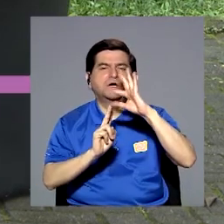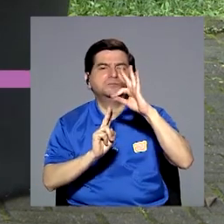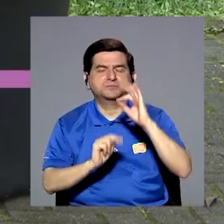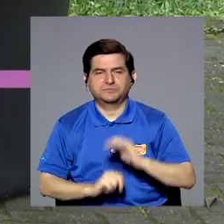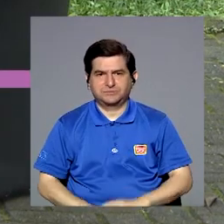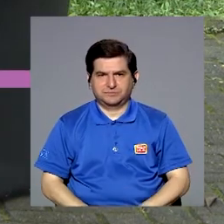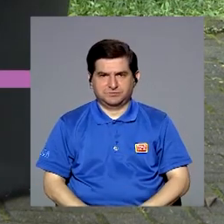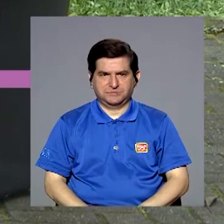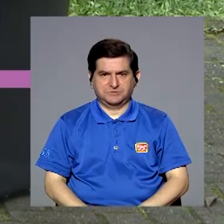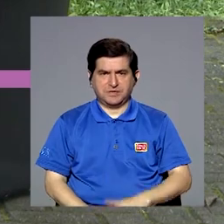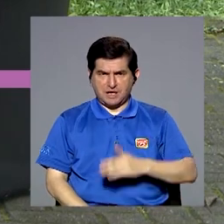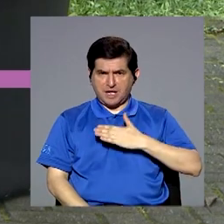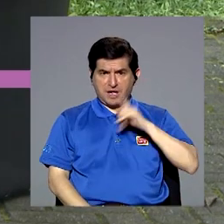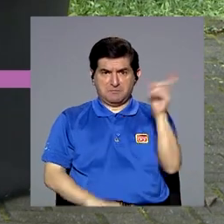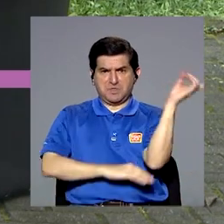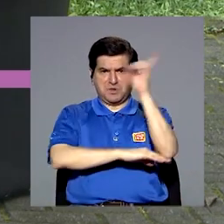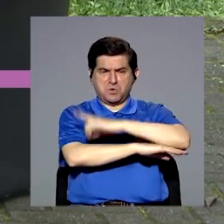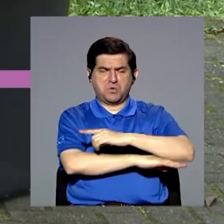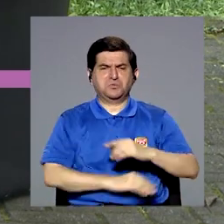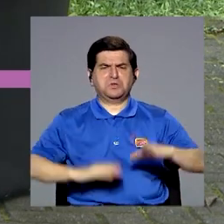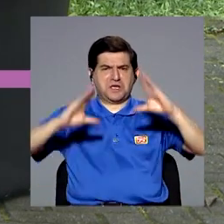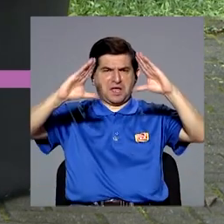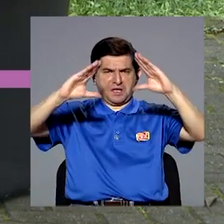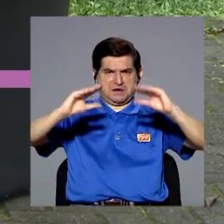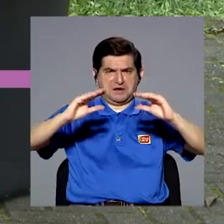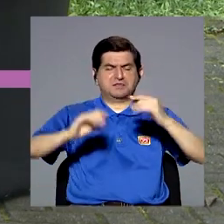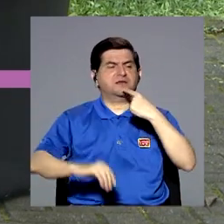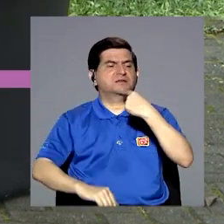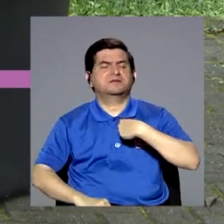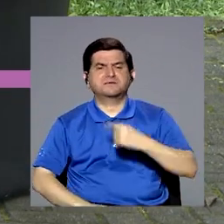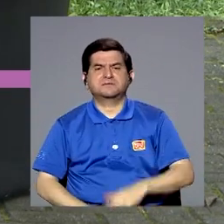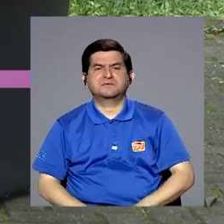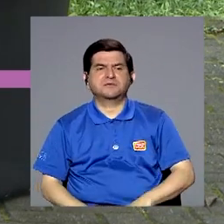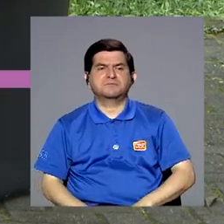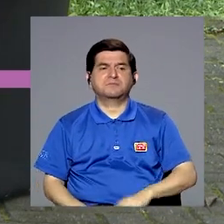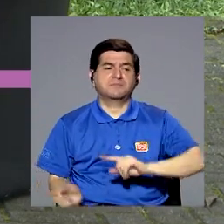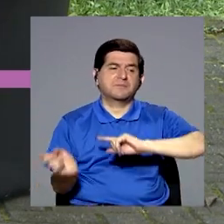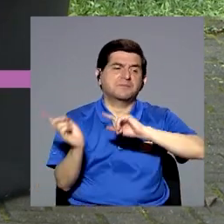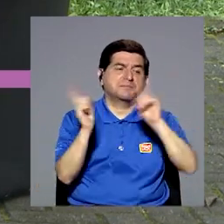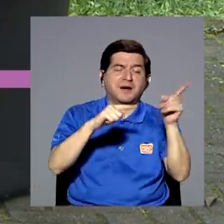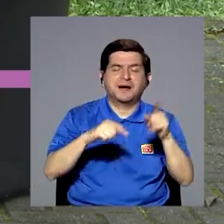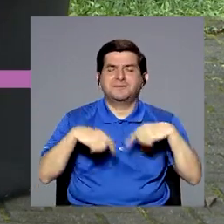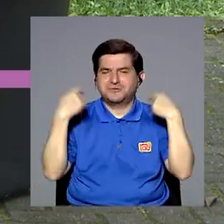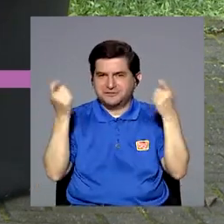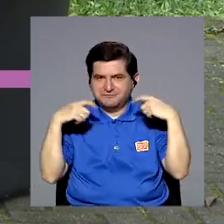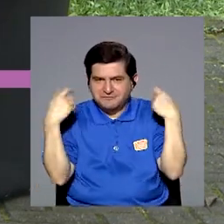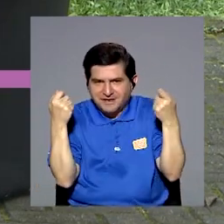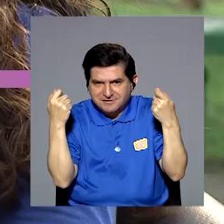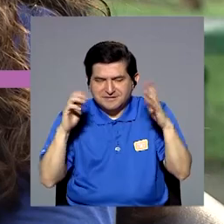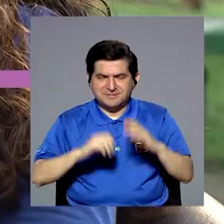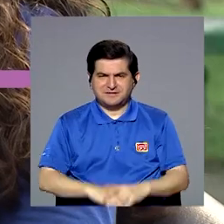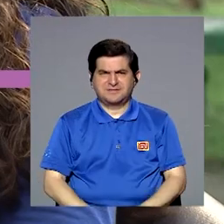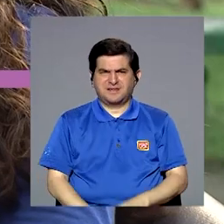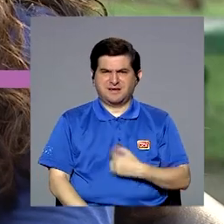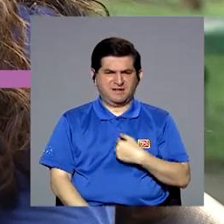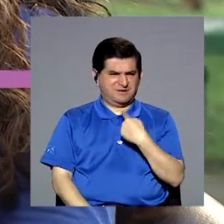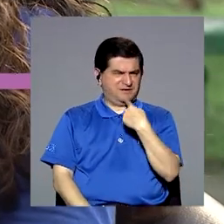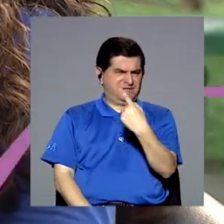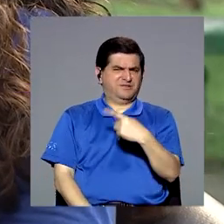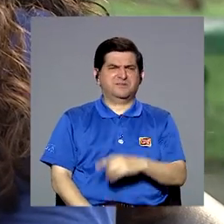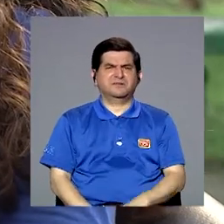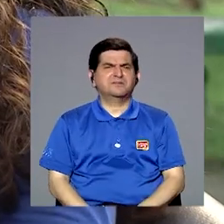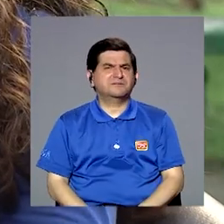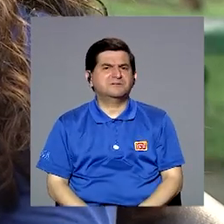Por ejemplo, si a mí un día en la tarde me dicen, bueno, vamos a una fiesta, yo puedo decir,